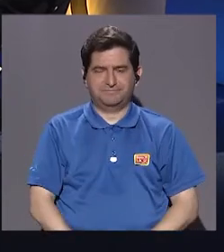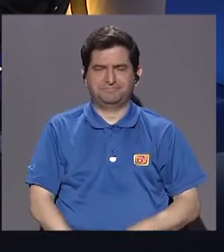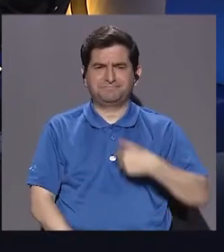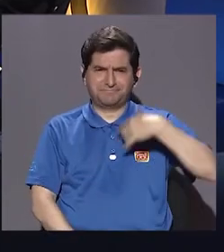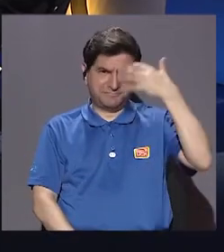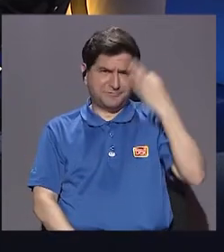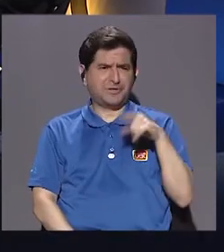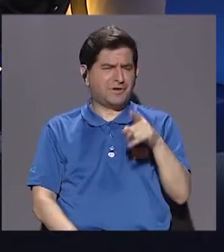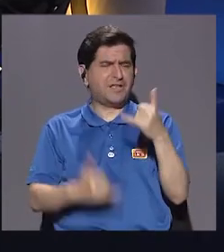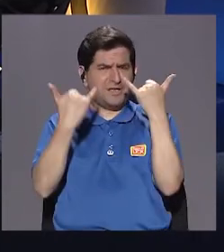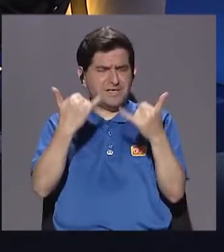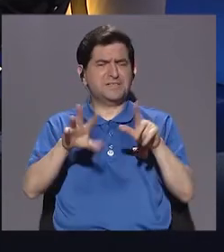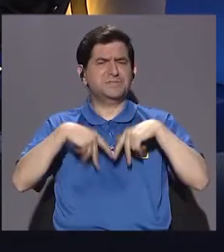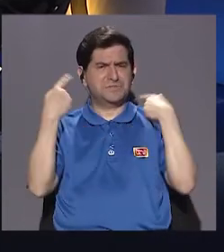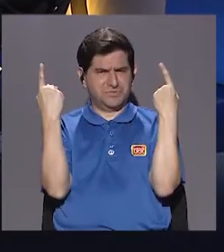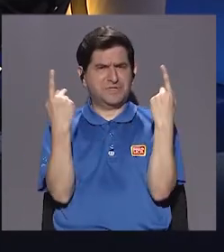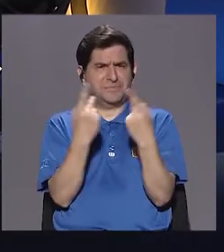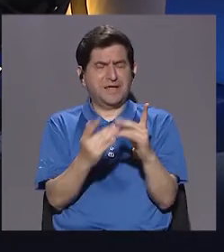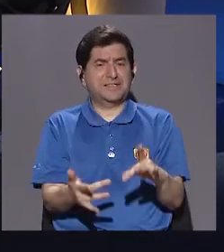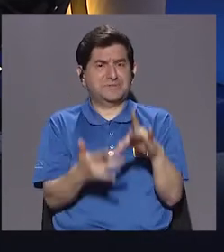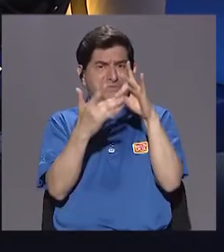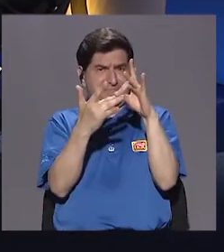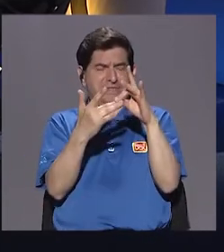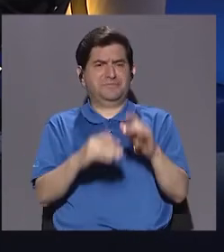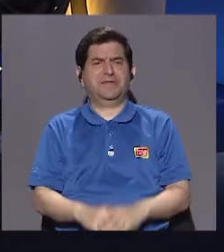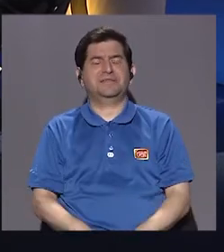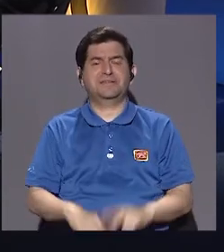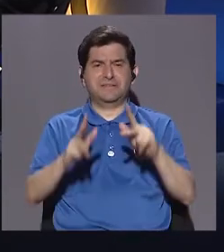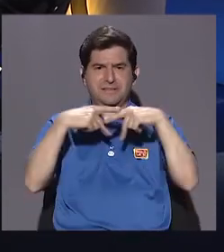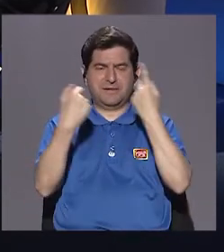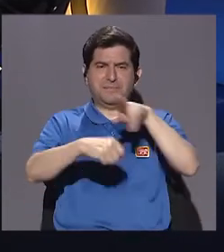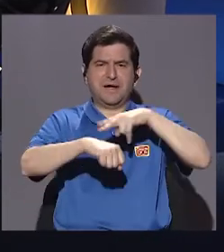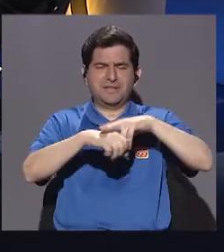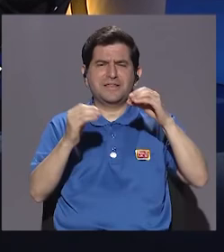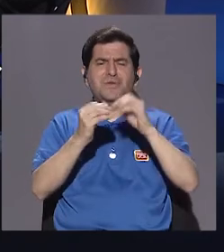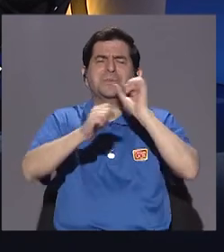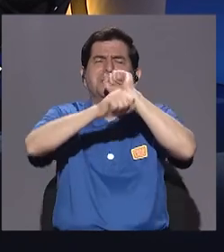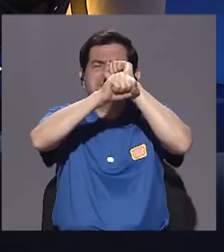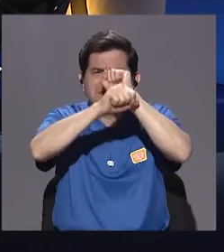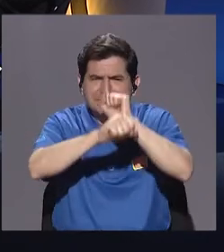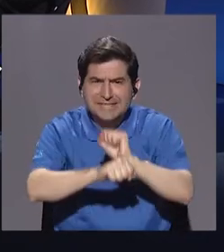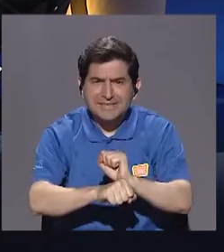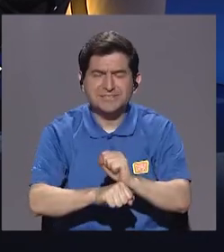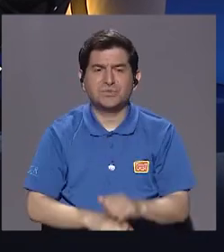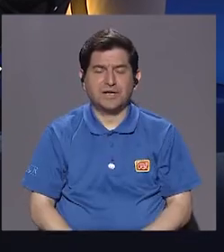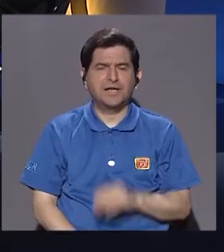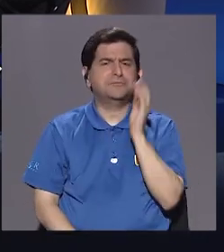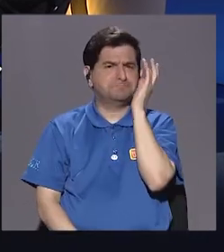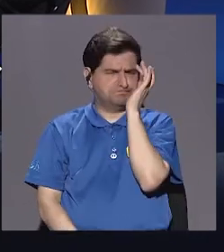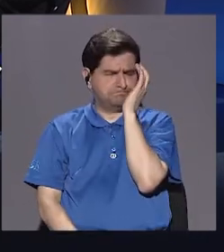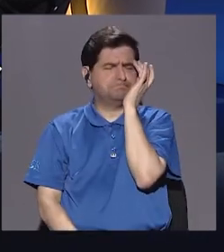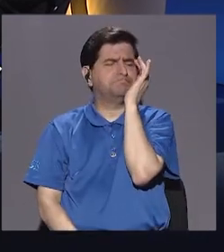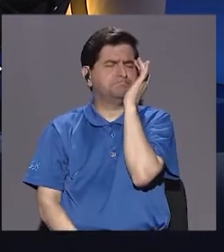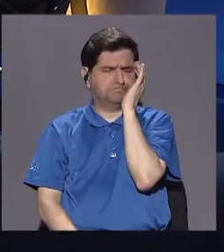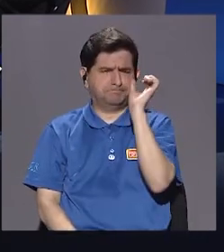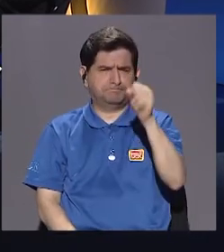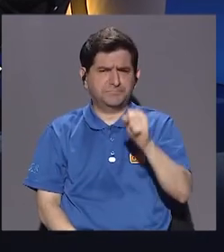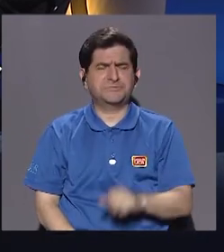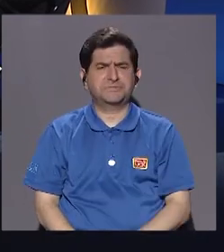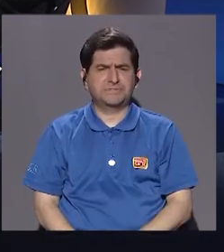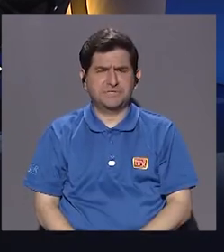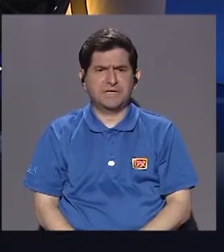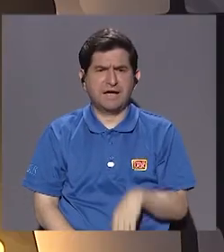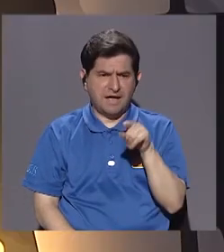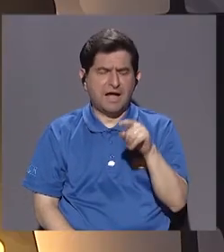creo que eso ya los partidos creo que sobre todo los partidos nacionales más tradicionales se han preocupado por por hacer